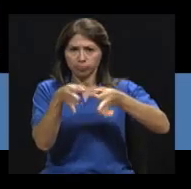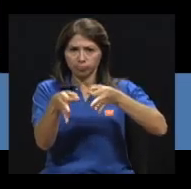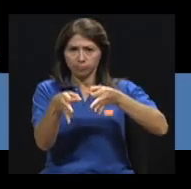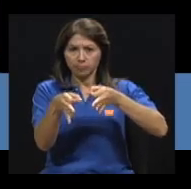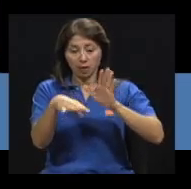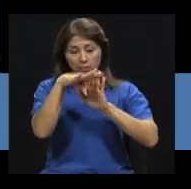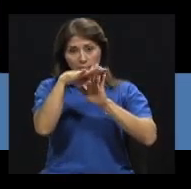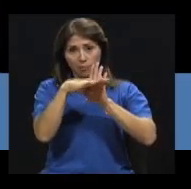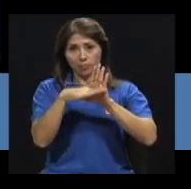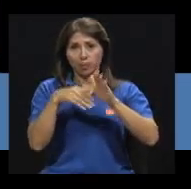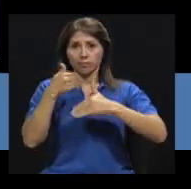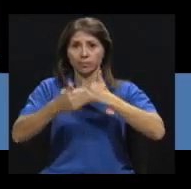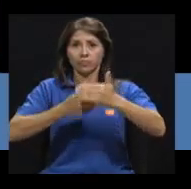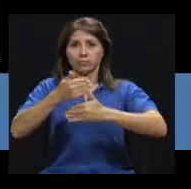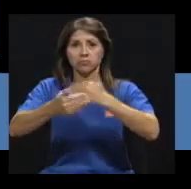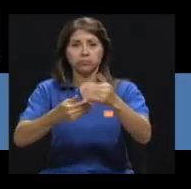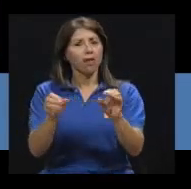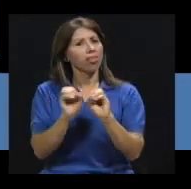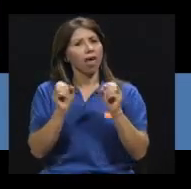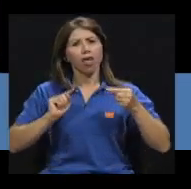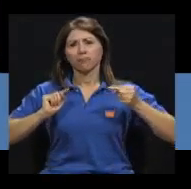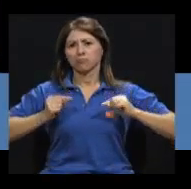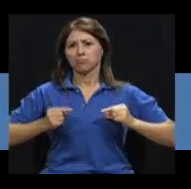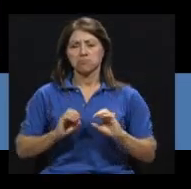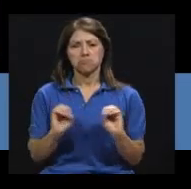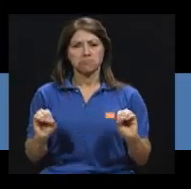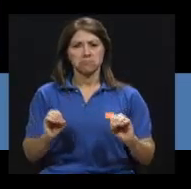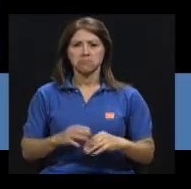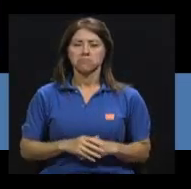aclarar que el procedimiento es completamente indoloro.